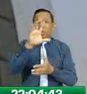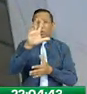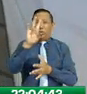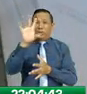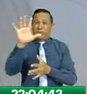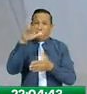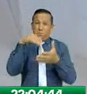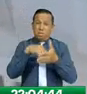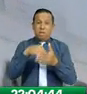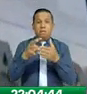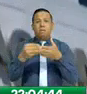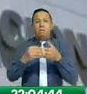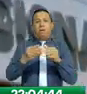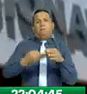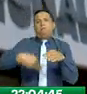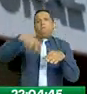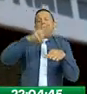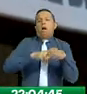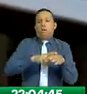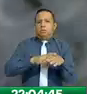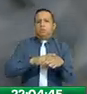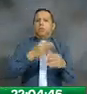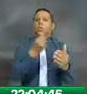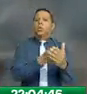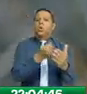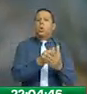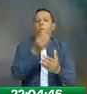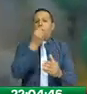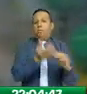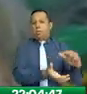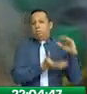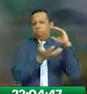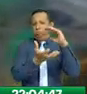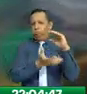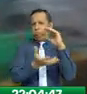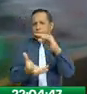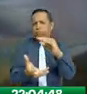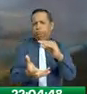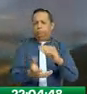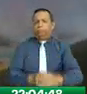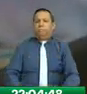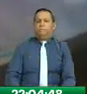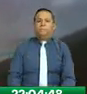sobreprecio en la compra de los kits, informó Héctor Romero.